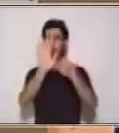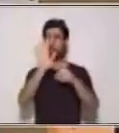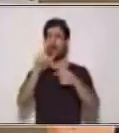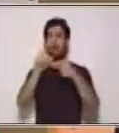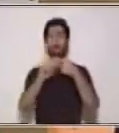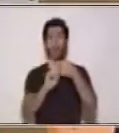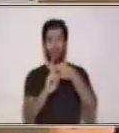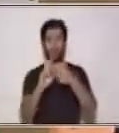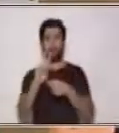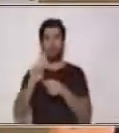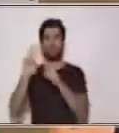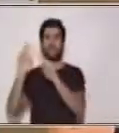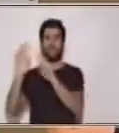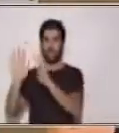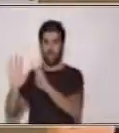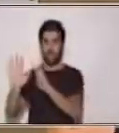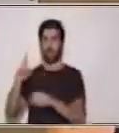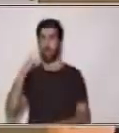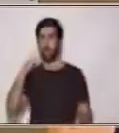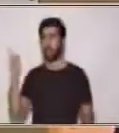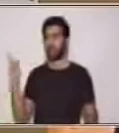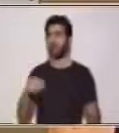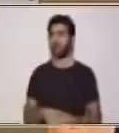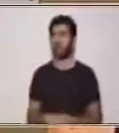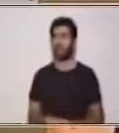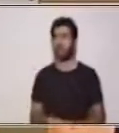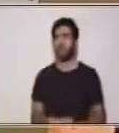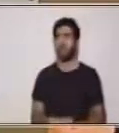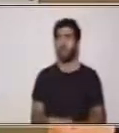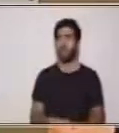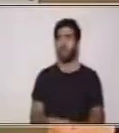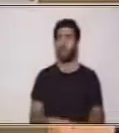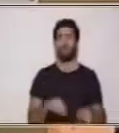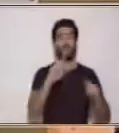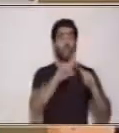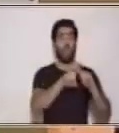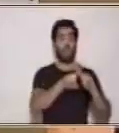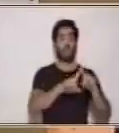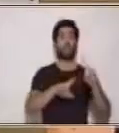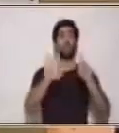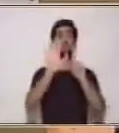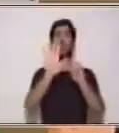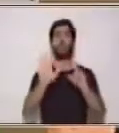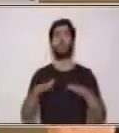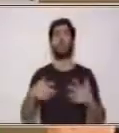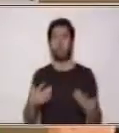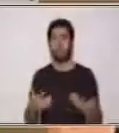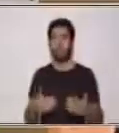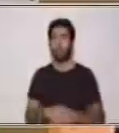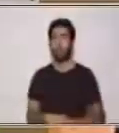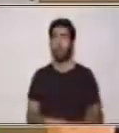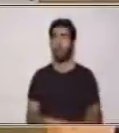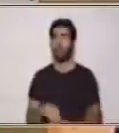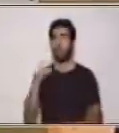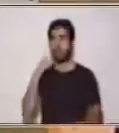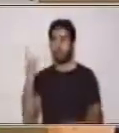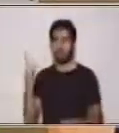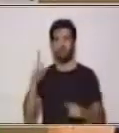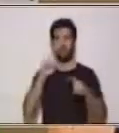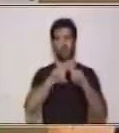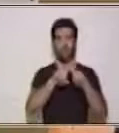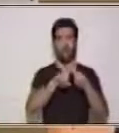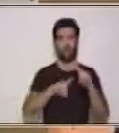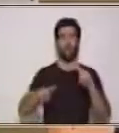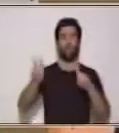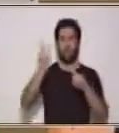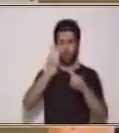raíces cúbicas de esos dos elementos. La raíz cúbica de x a la sexta es x al